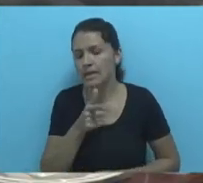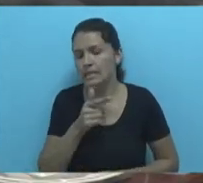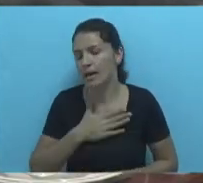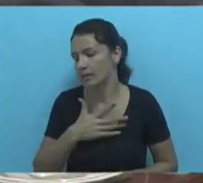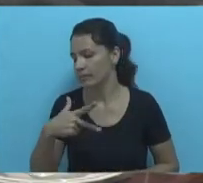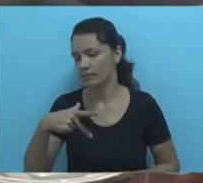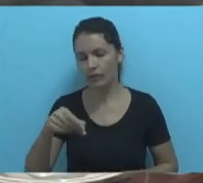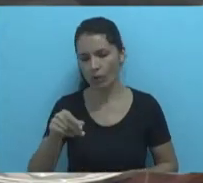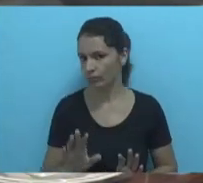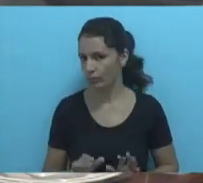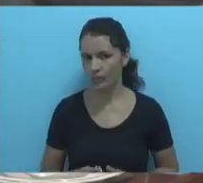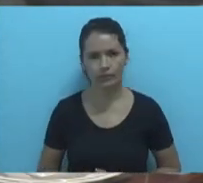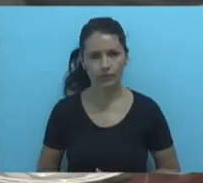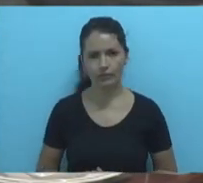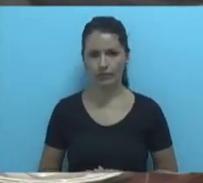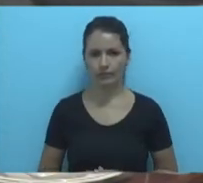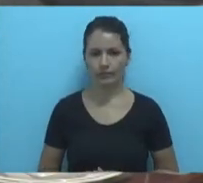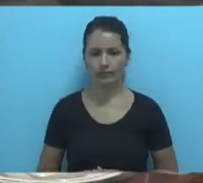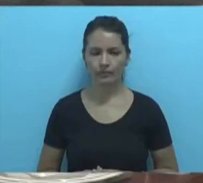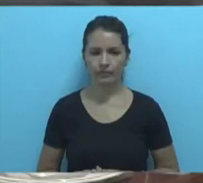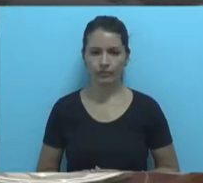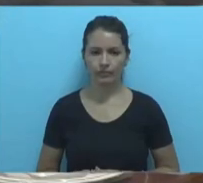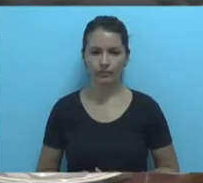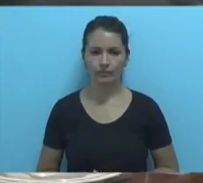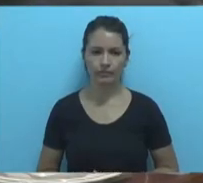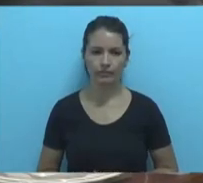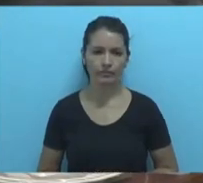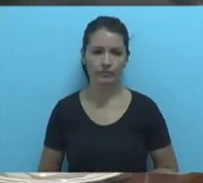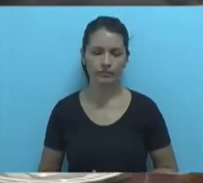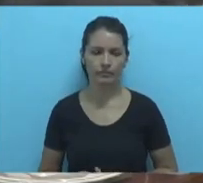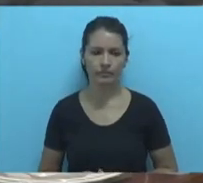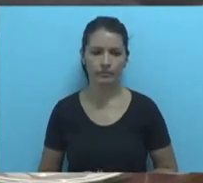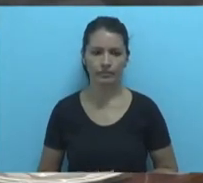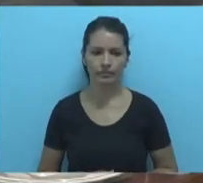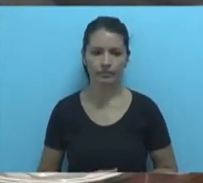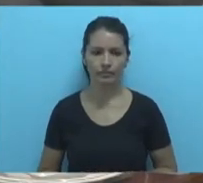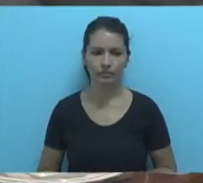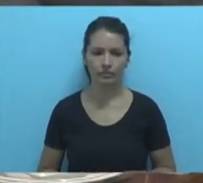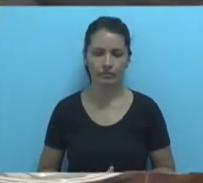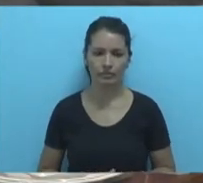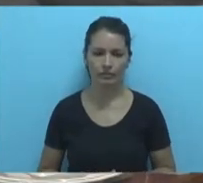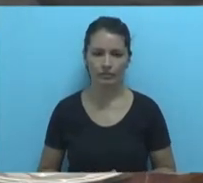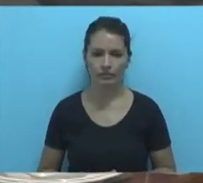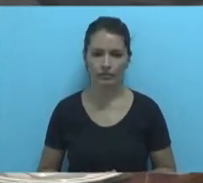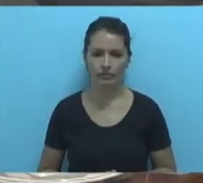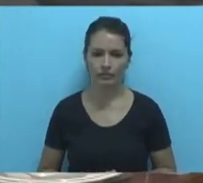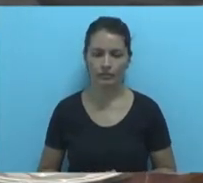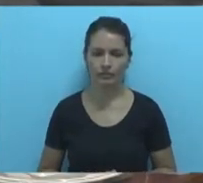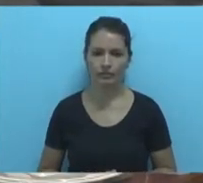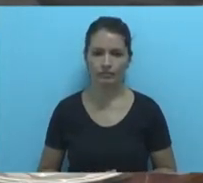este sentido, también entendemos que hay que dejar